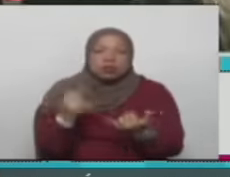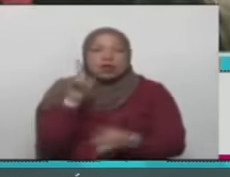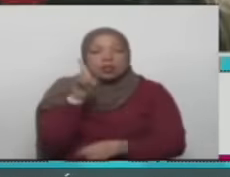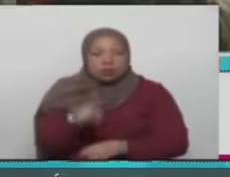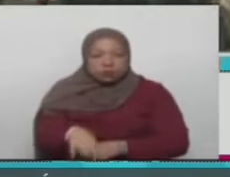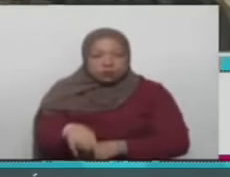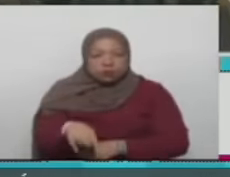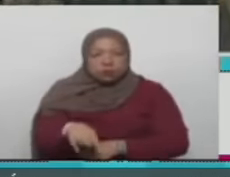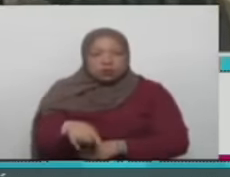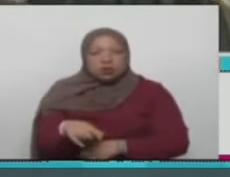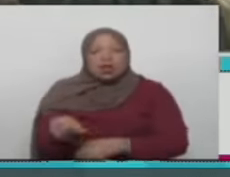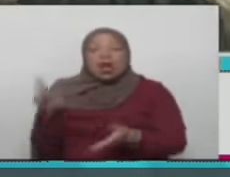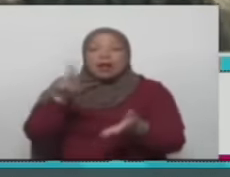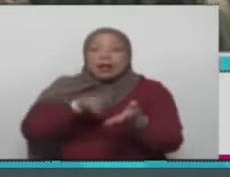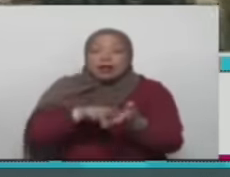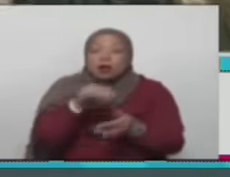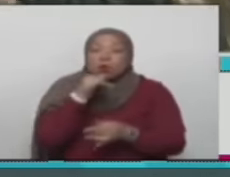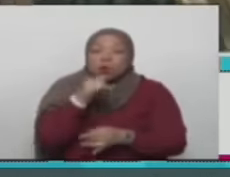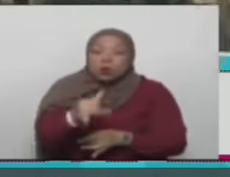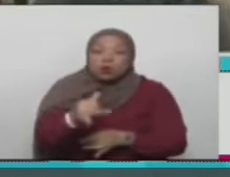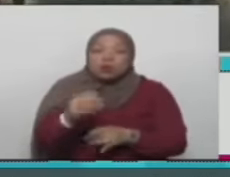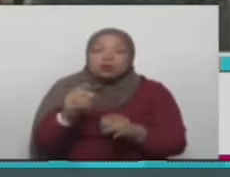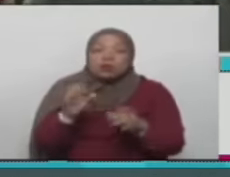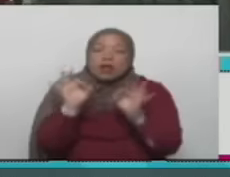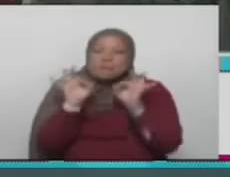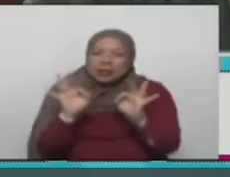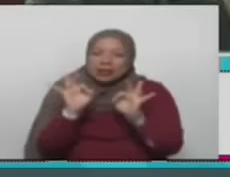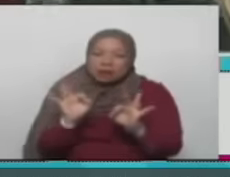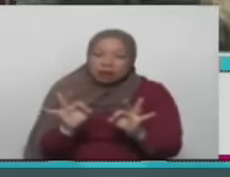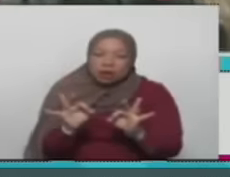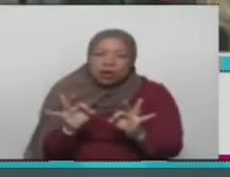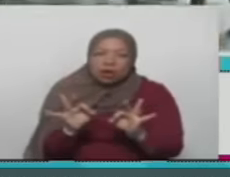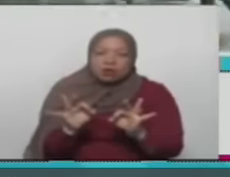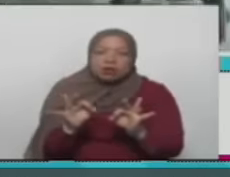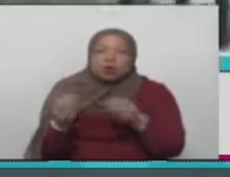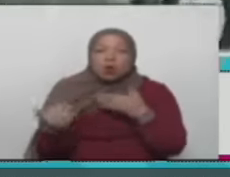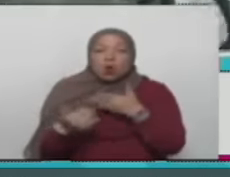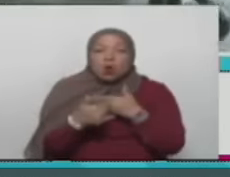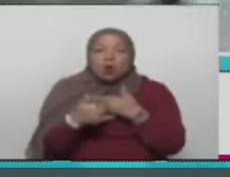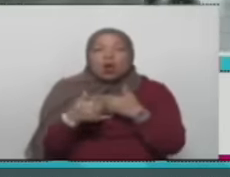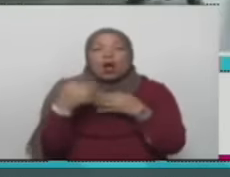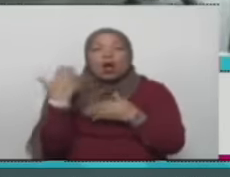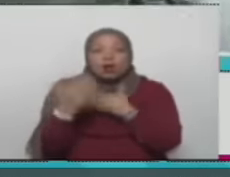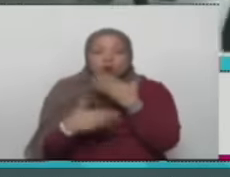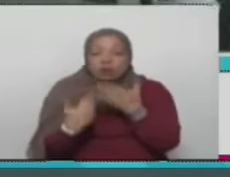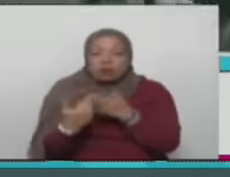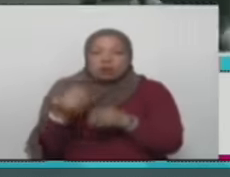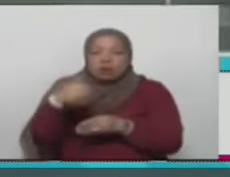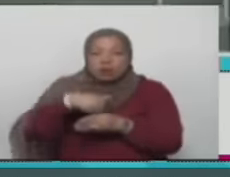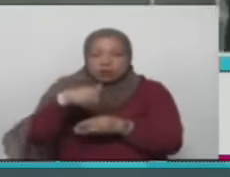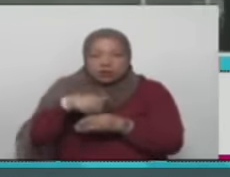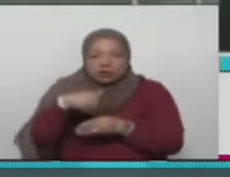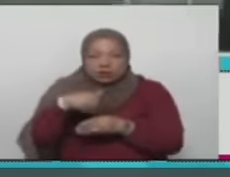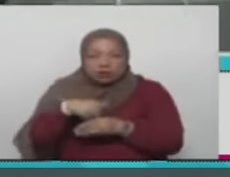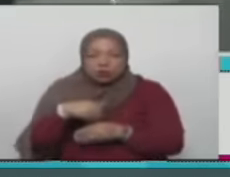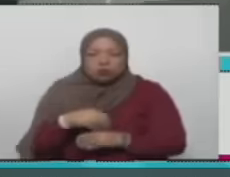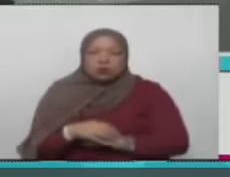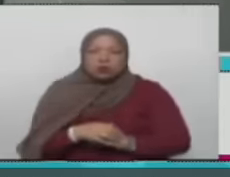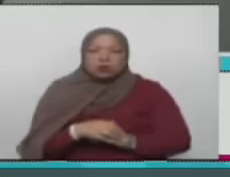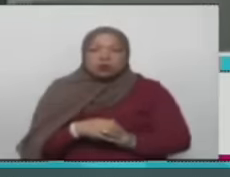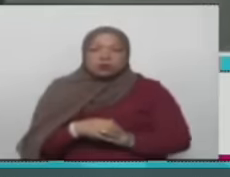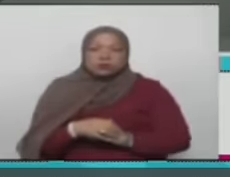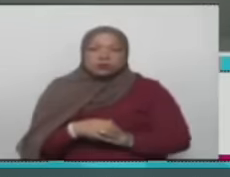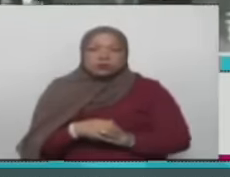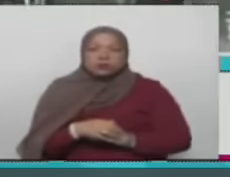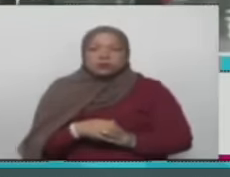también este recurso en particular, contencioso electoral. Su objetivo,